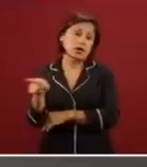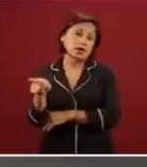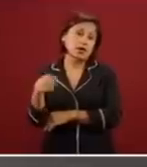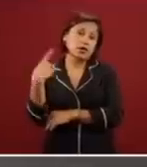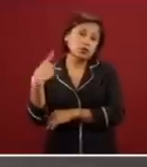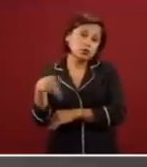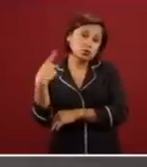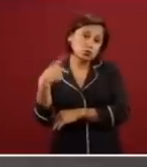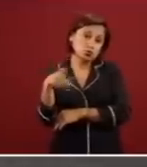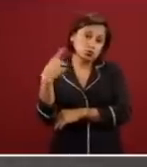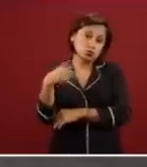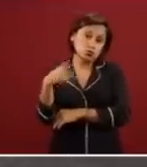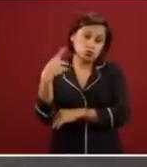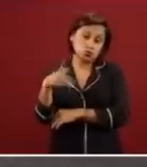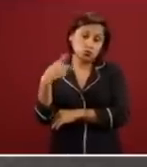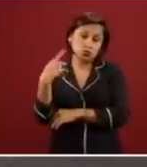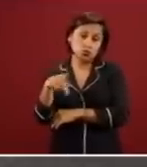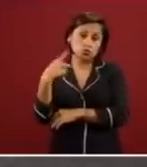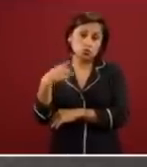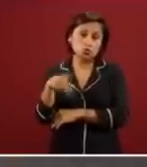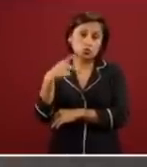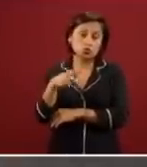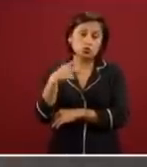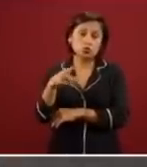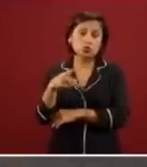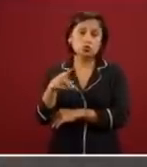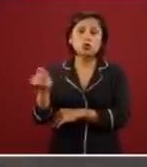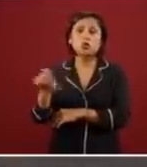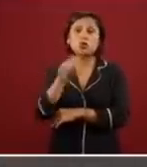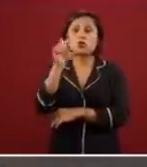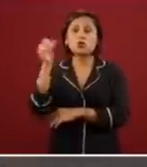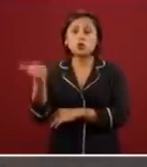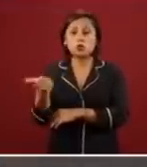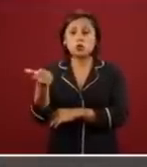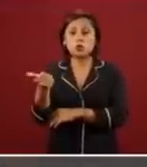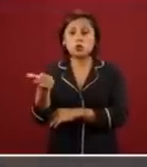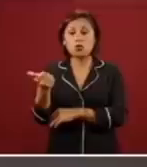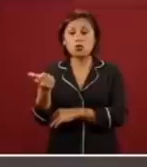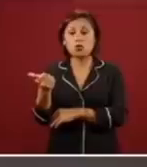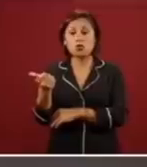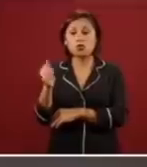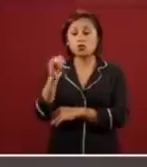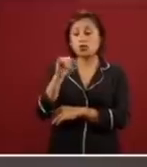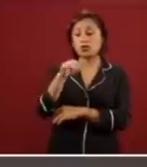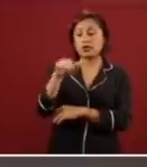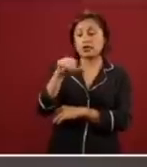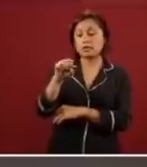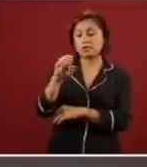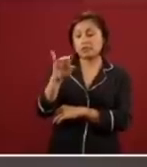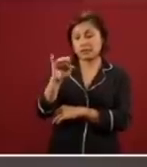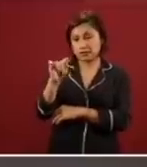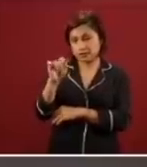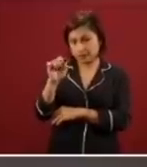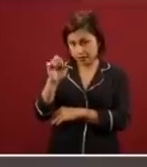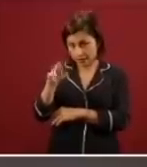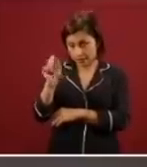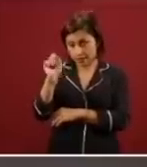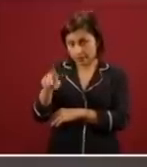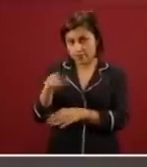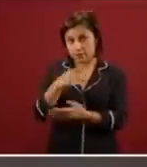régimen ordinario, lo mismo. Esto que estamos hablando del IMSS-Bienestar es